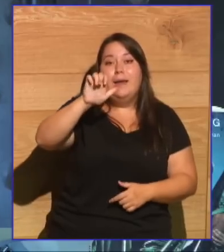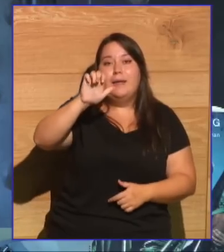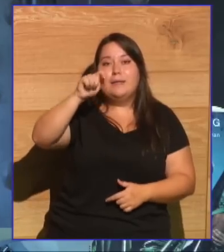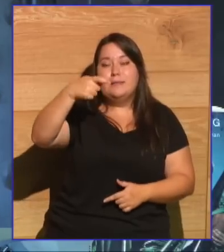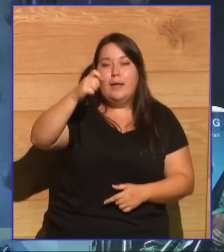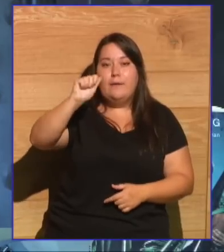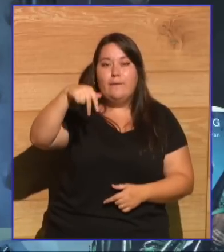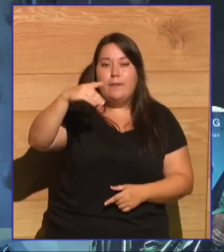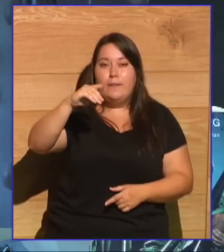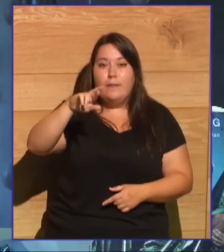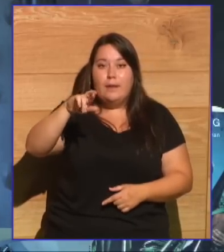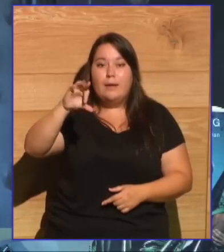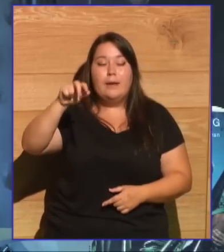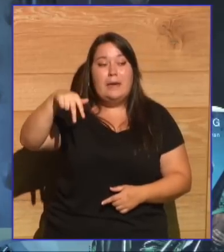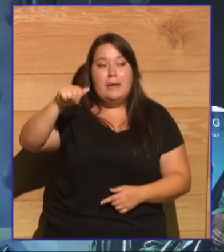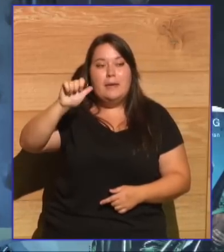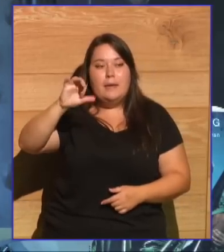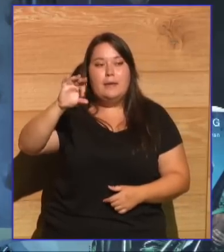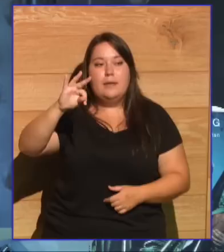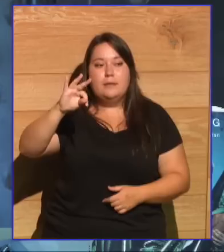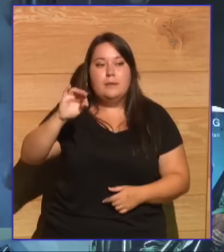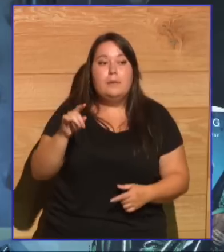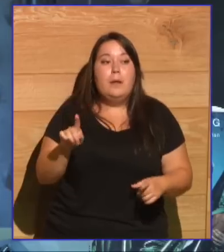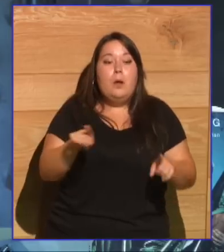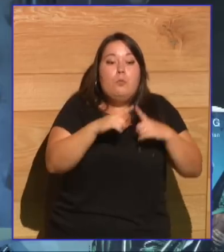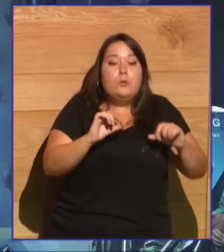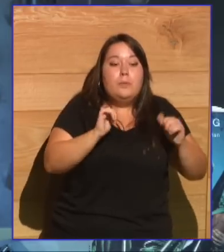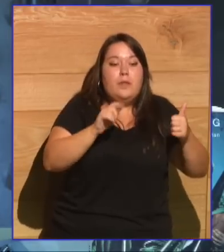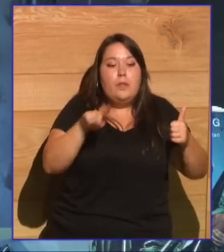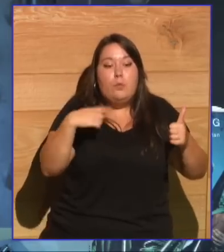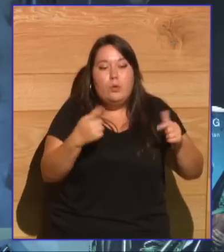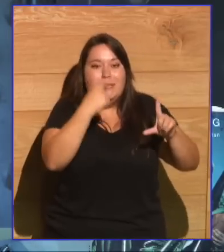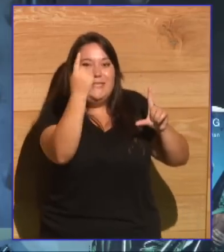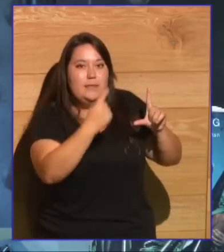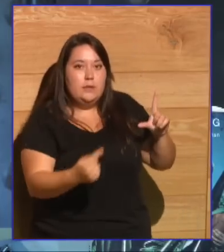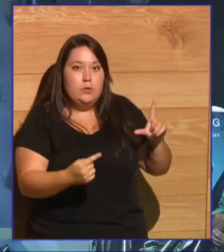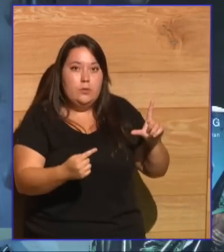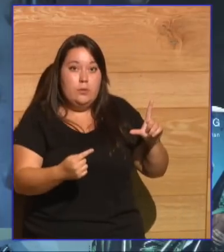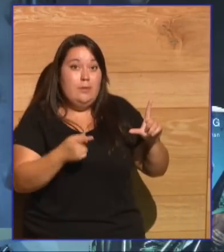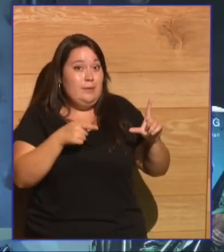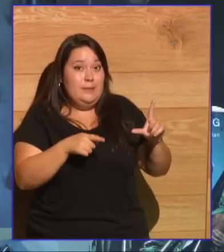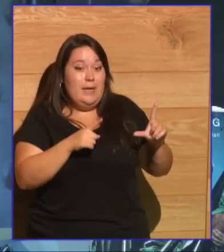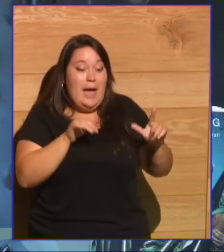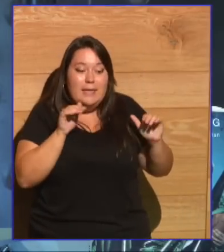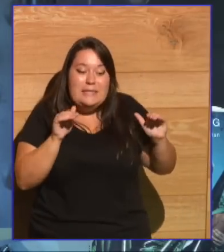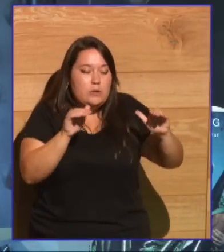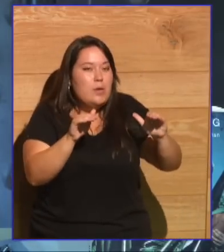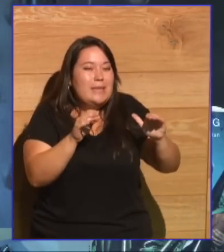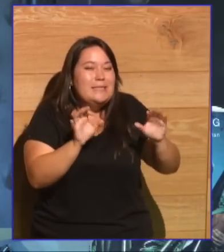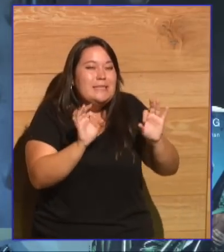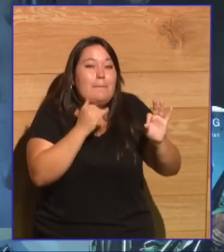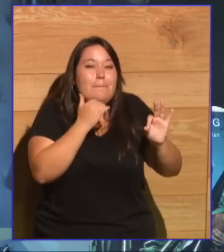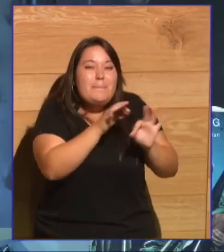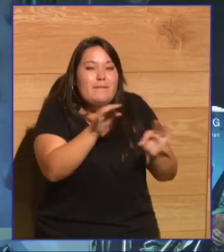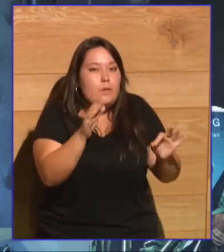en el que prokófiev a la música inicialmente y sobre ella hizo todo el diseño pues ni siquiera ahí se consigue una sincronía tan absolutamente